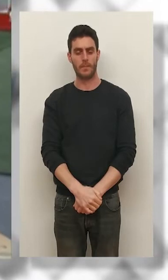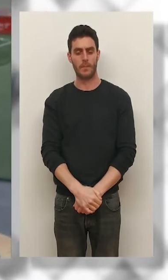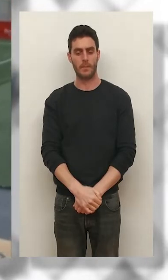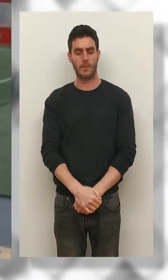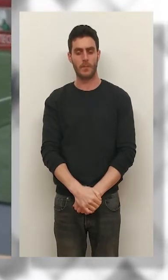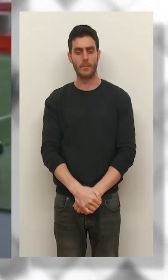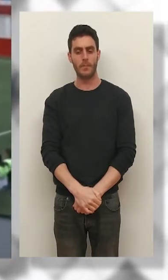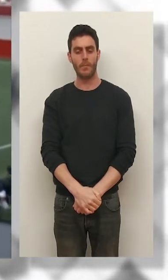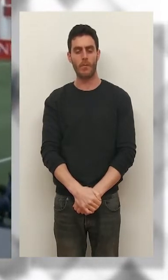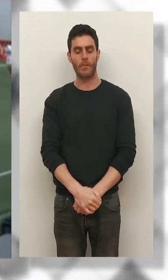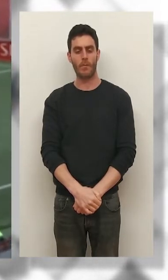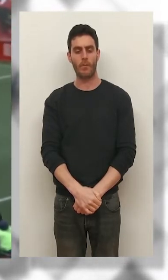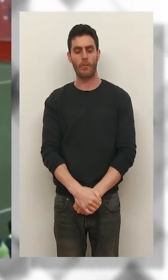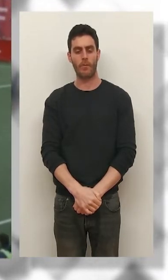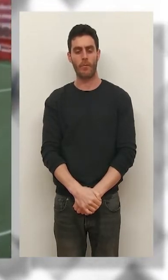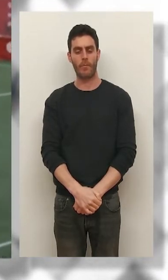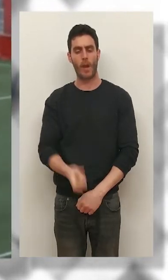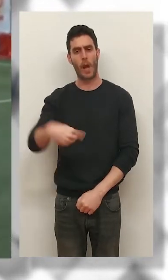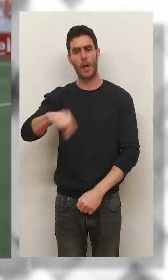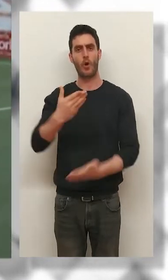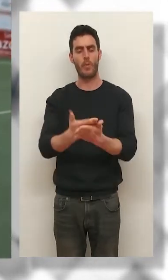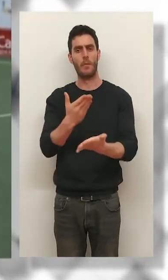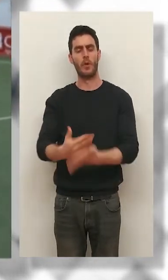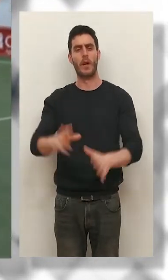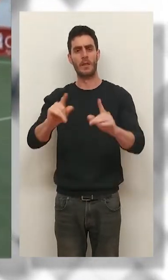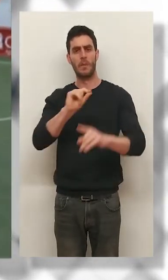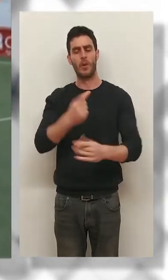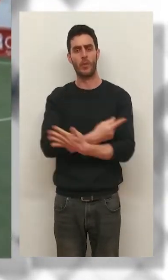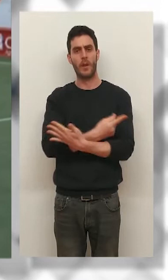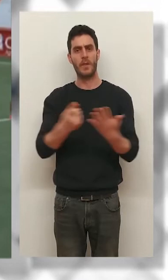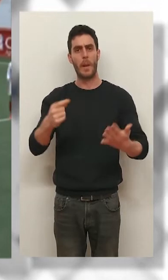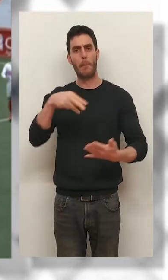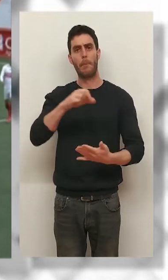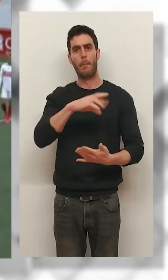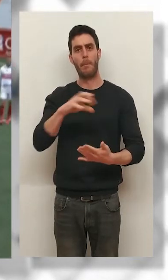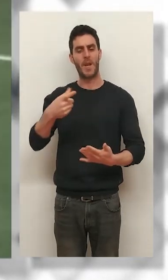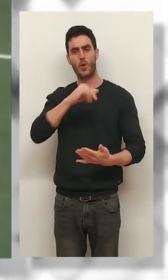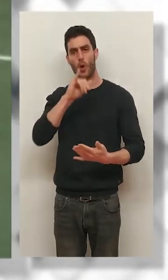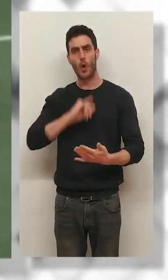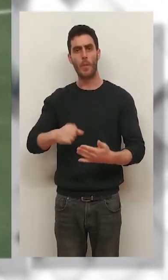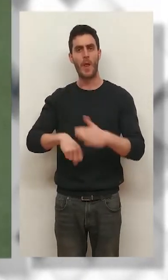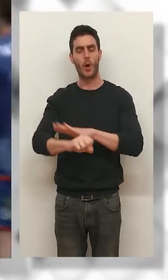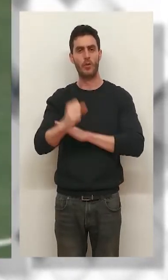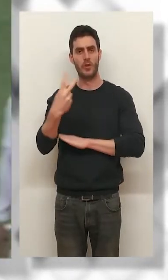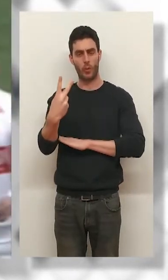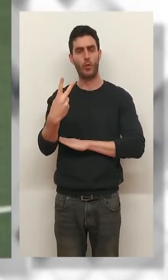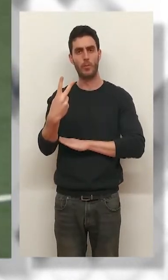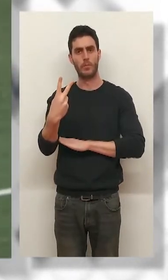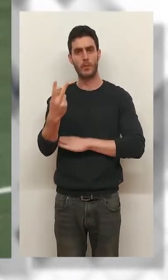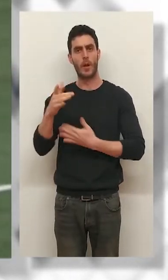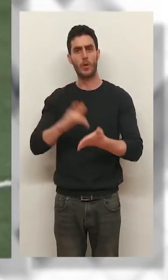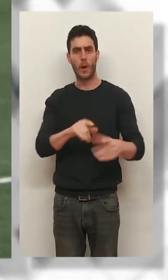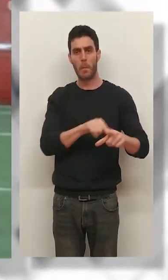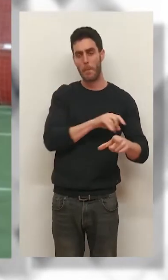Pronto demostró que sí. En el minuto 16, Mario Gómez anotó su segundo gol de la temporada a la salida de un córner para poner por delante a su